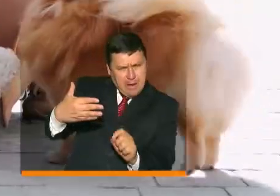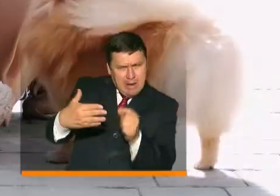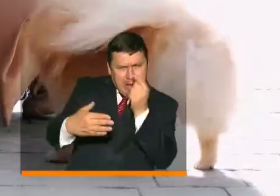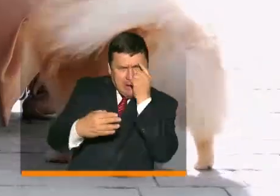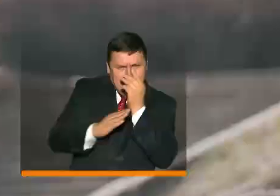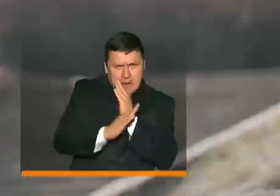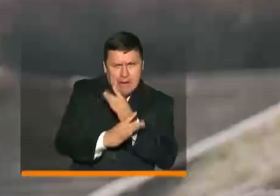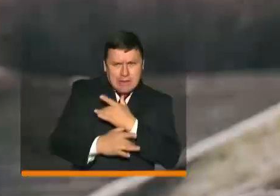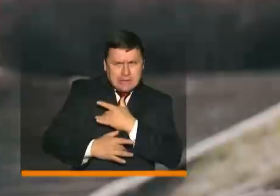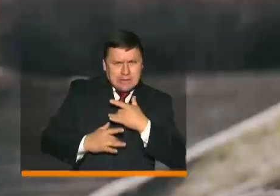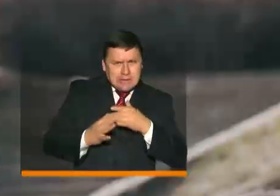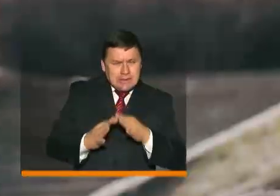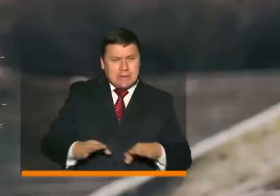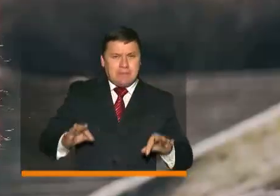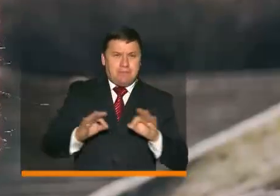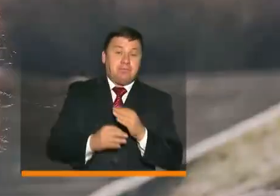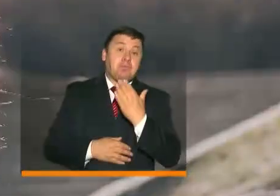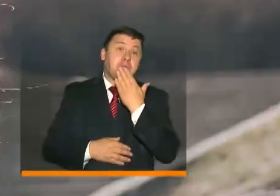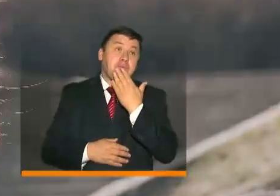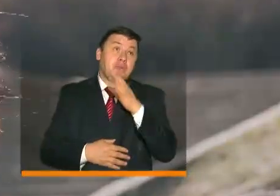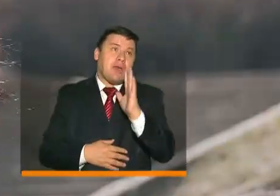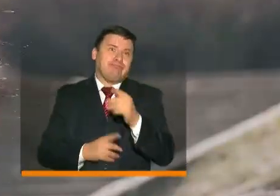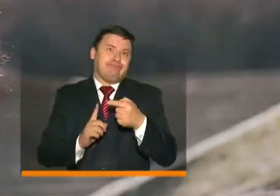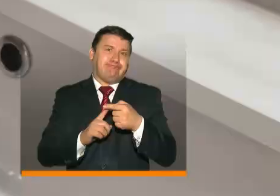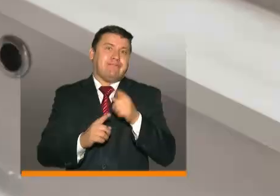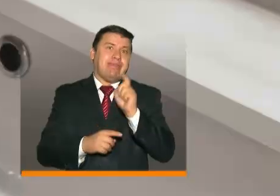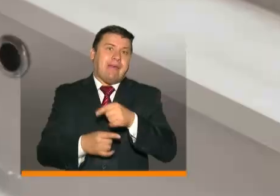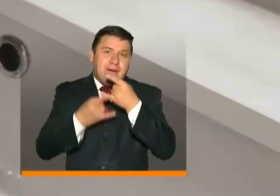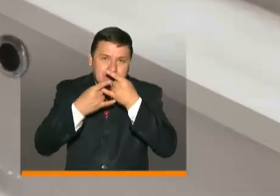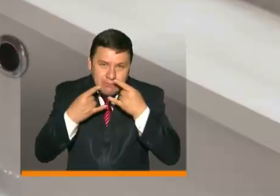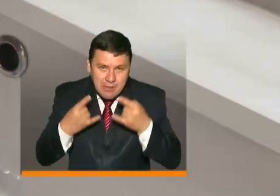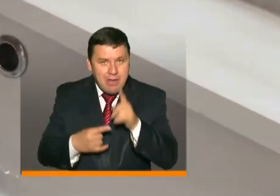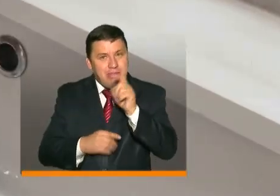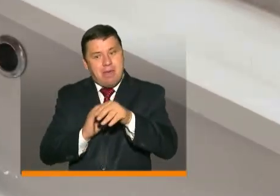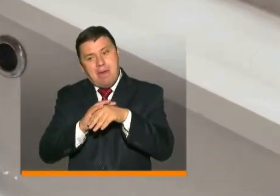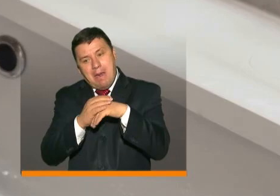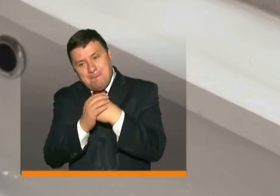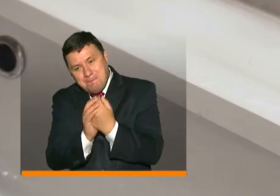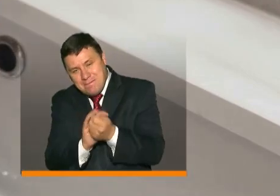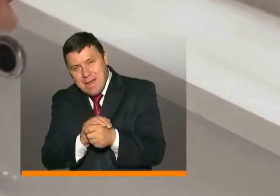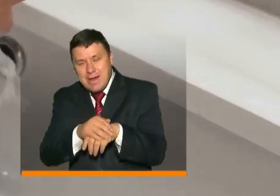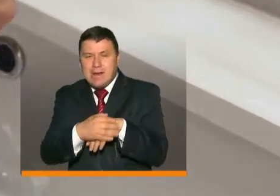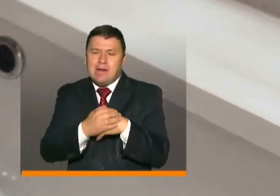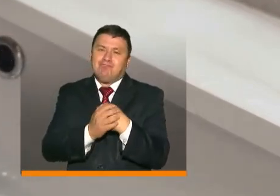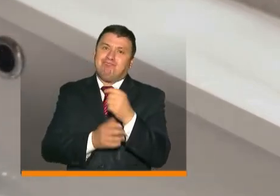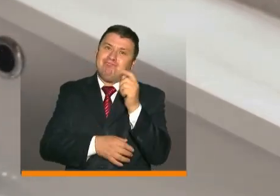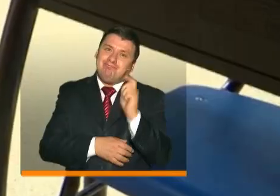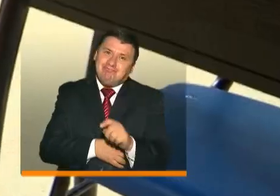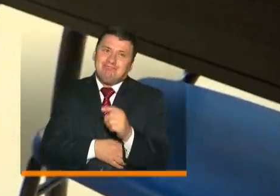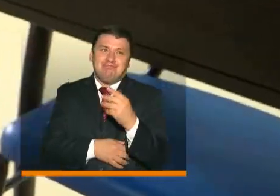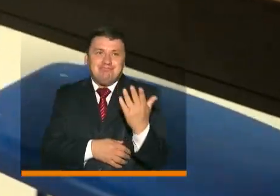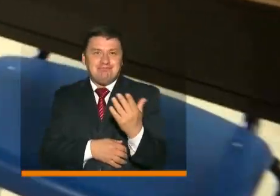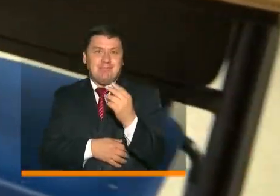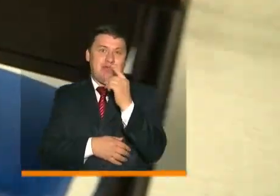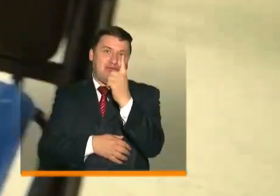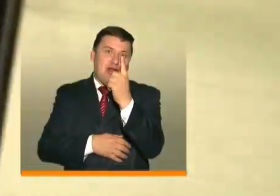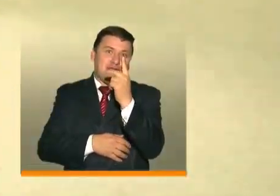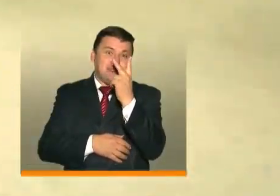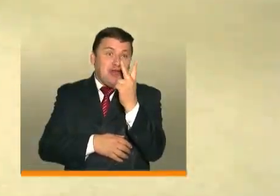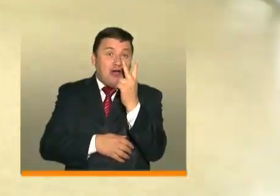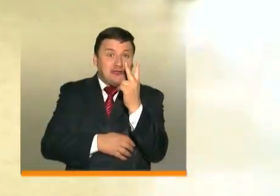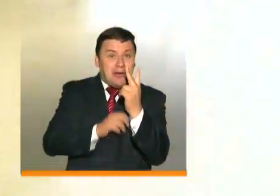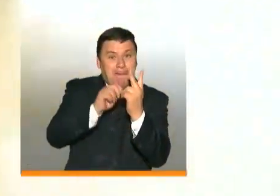prevención sanitaria, como ponerse el tapabocas, lavarse las manos, mantenerse a 2 metros de